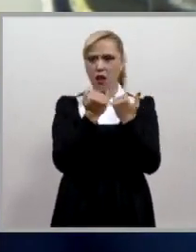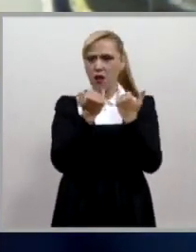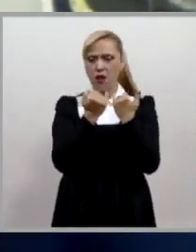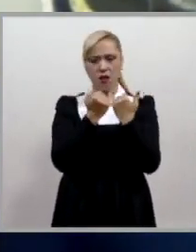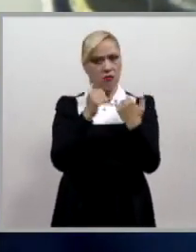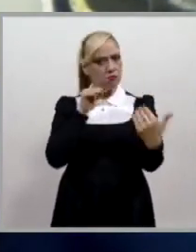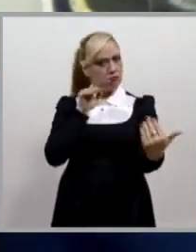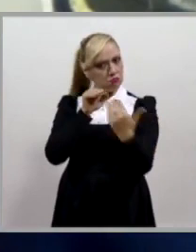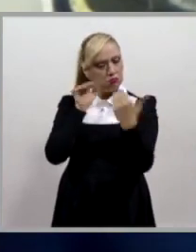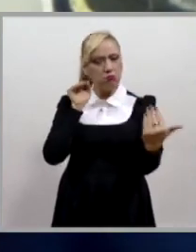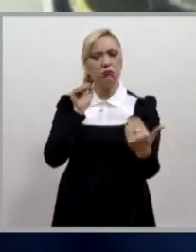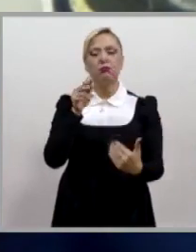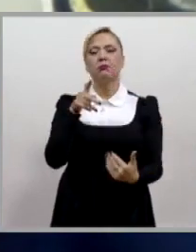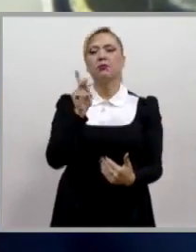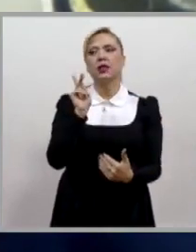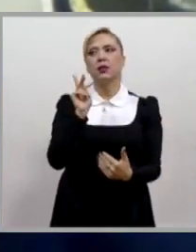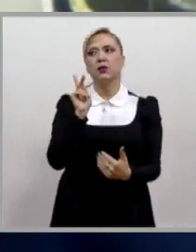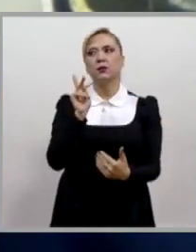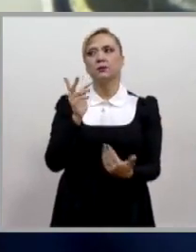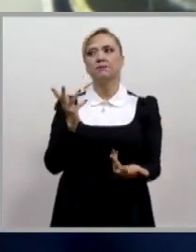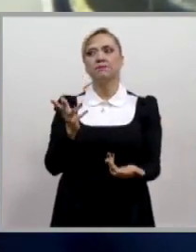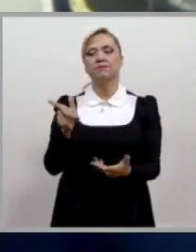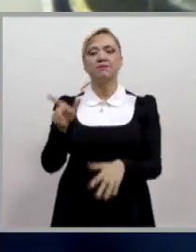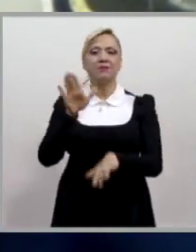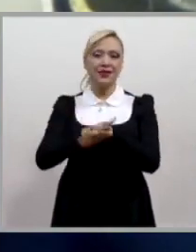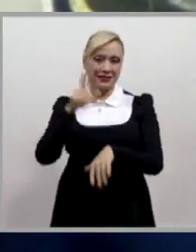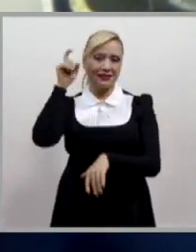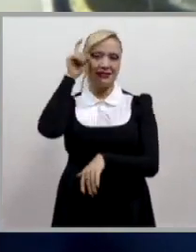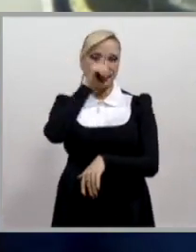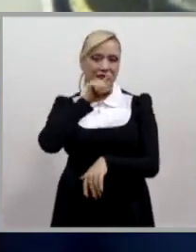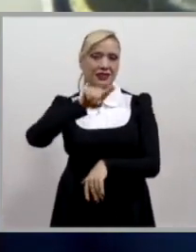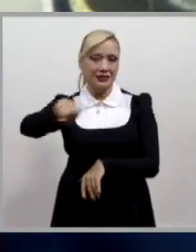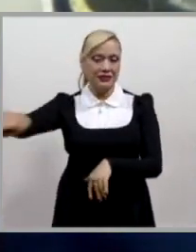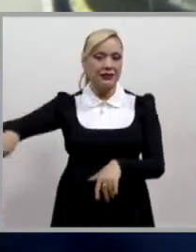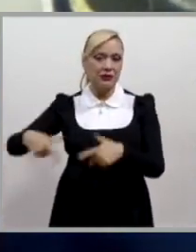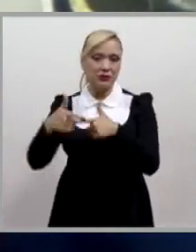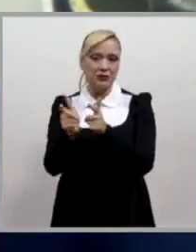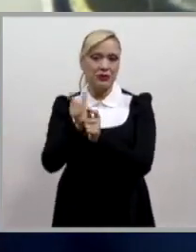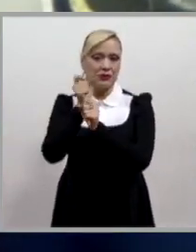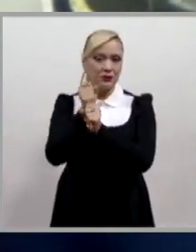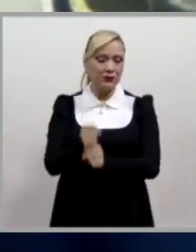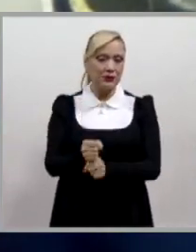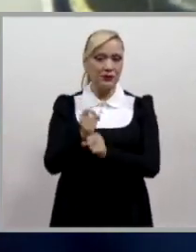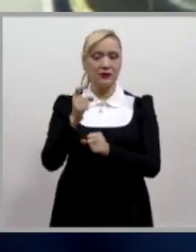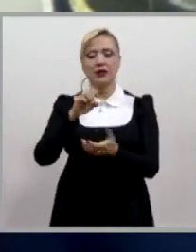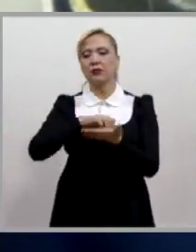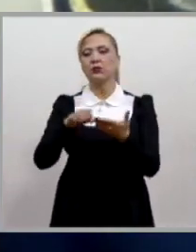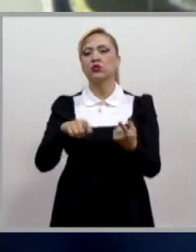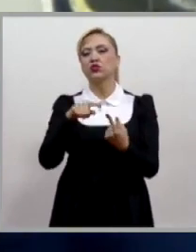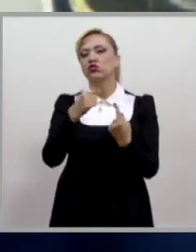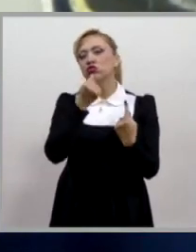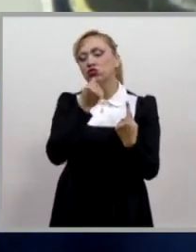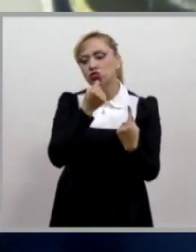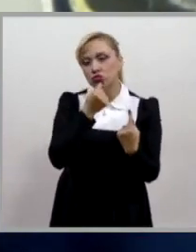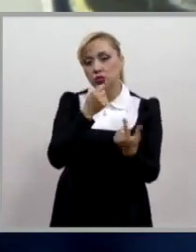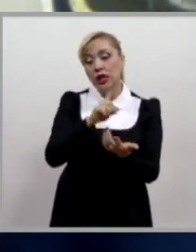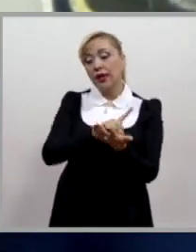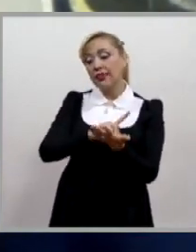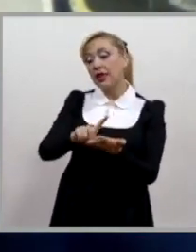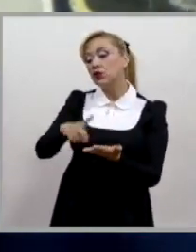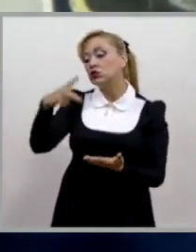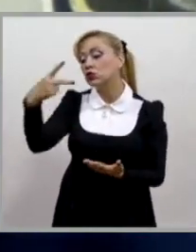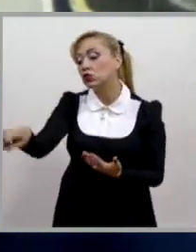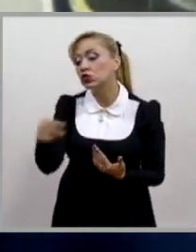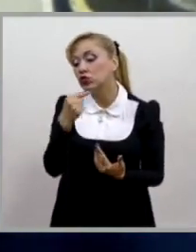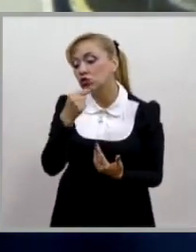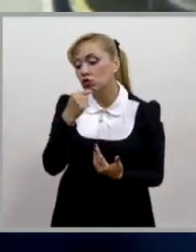situación de vulnerabilidad y, por otro lado, contextualizado, ¿no? Cuando hablamos de derechos de la niñez, no es que hay derechos de la niñez y